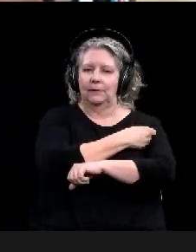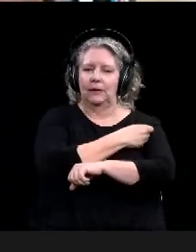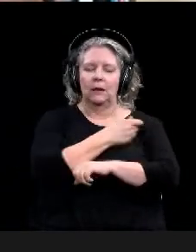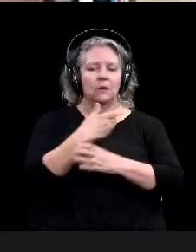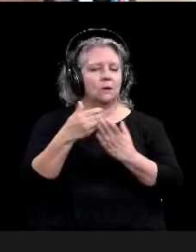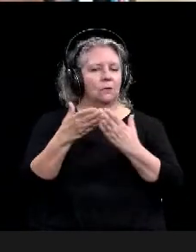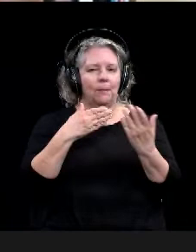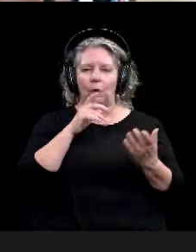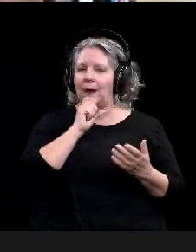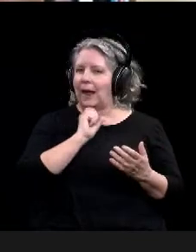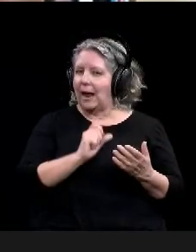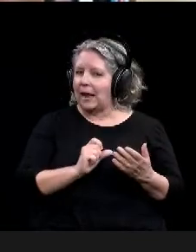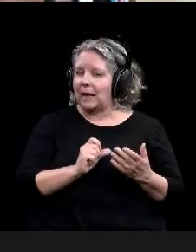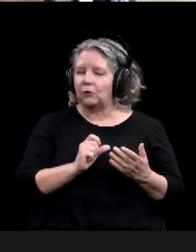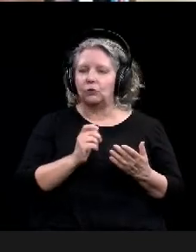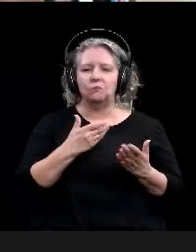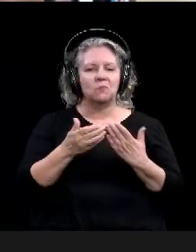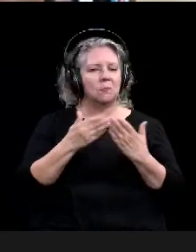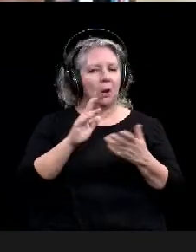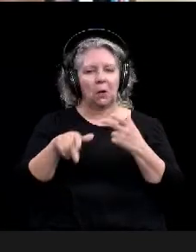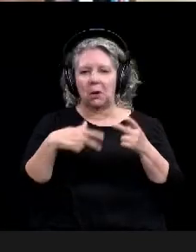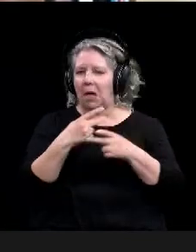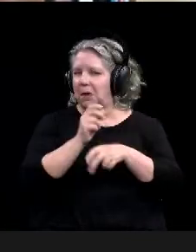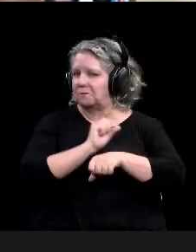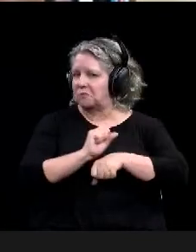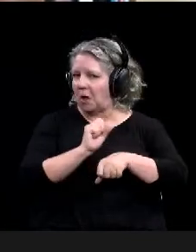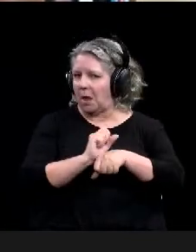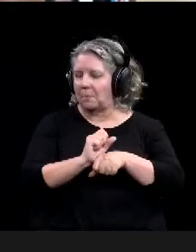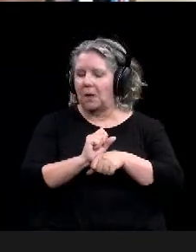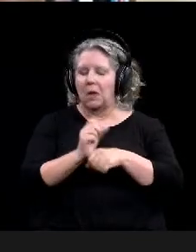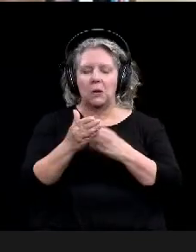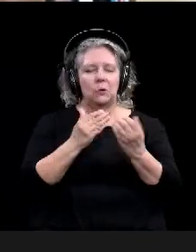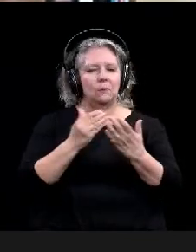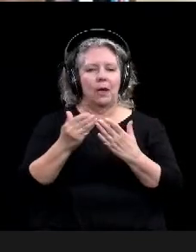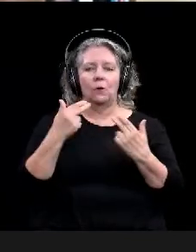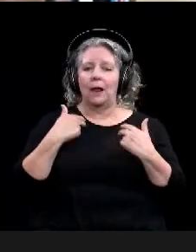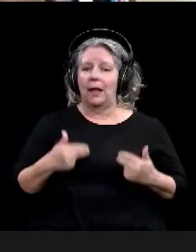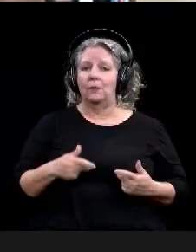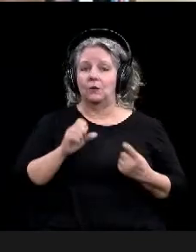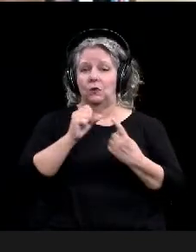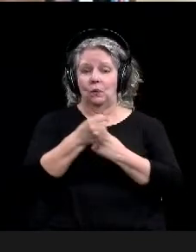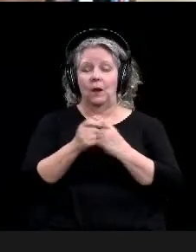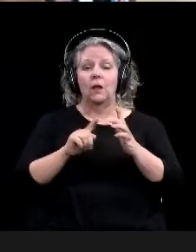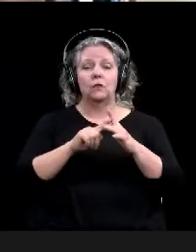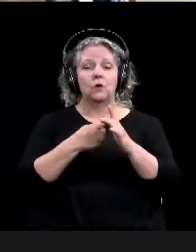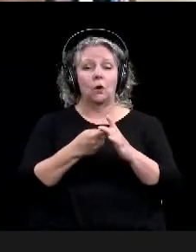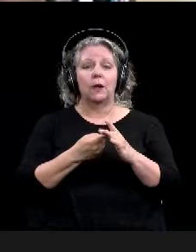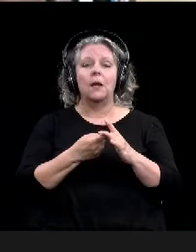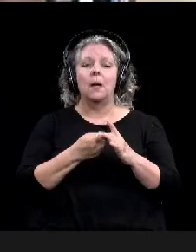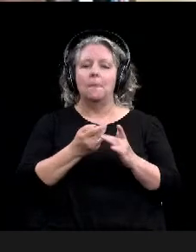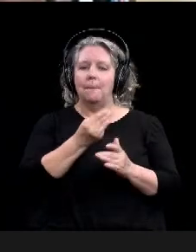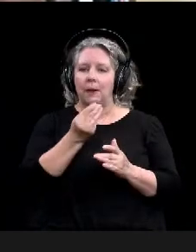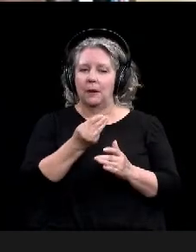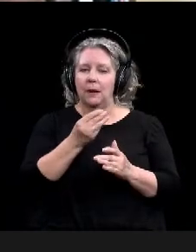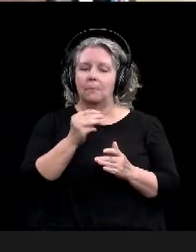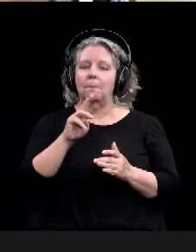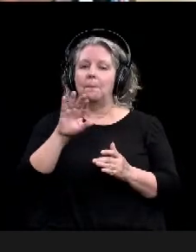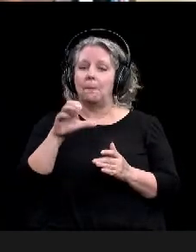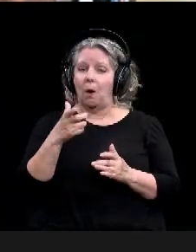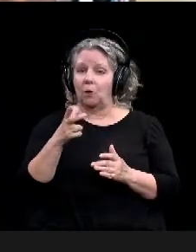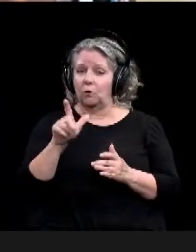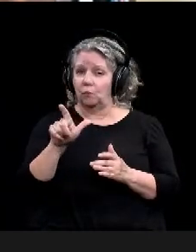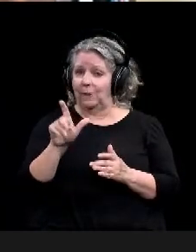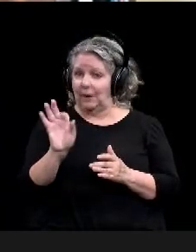ocupación y estás empezando al 29 de marzo respondiendo a